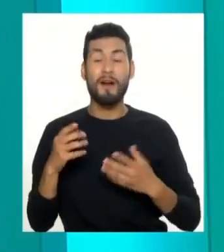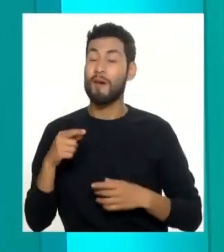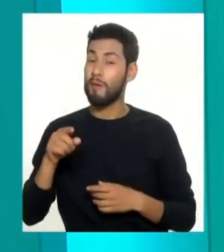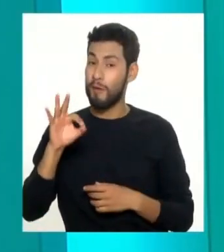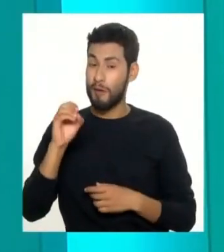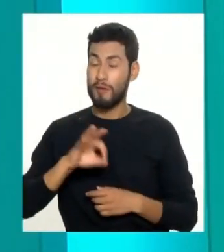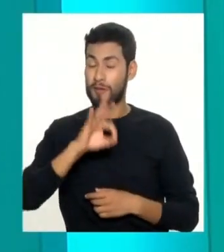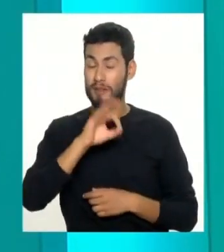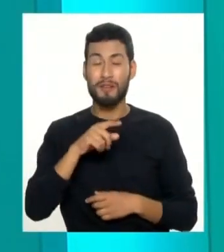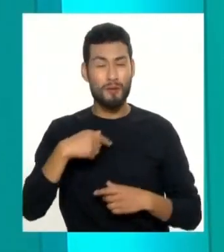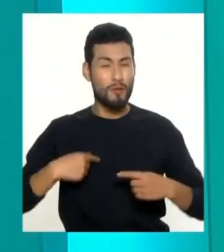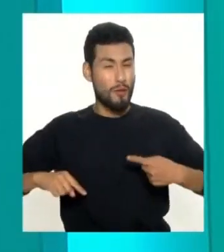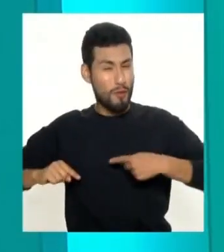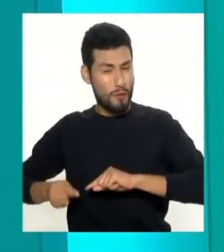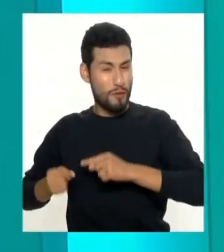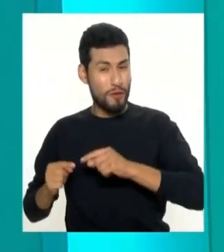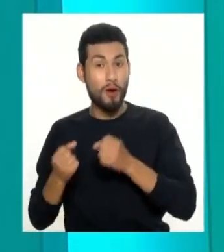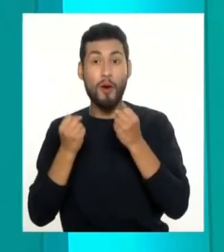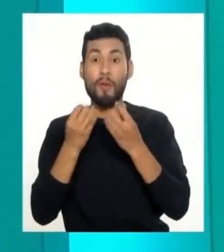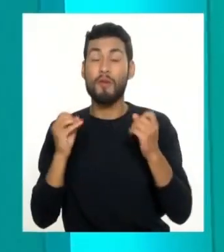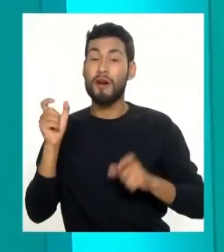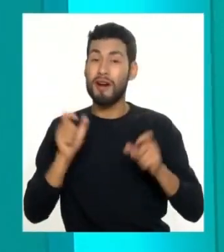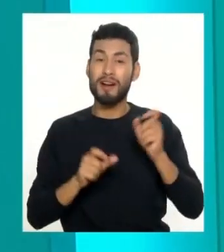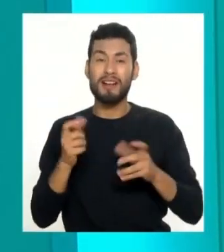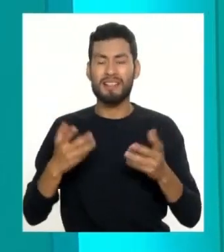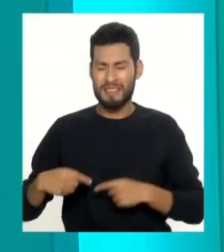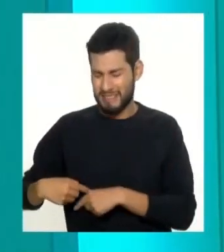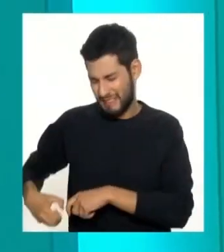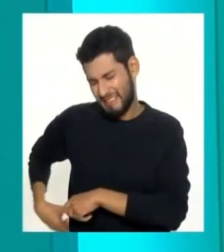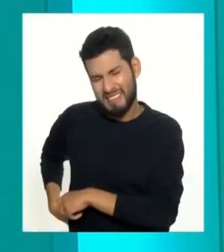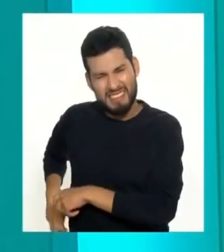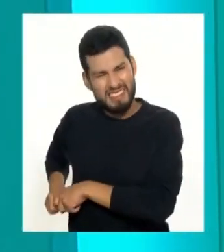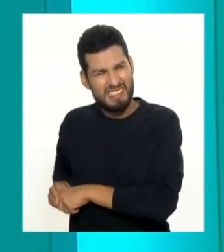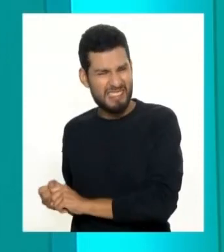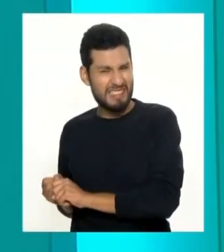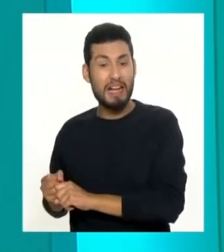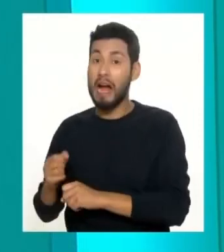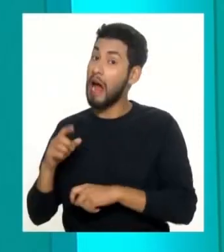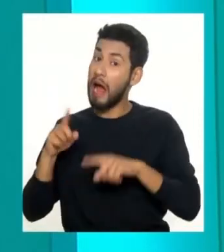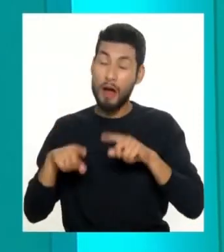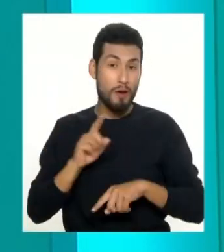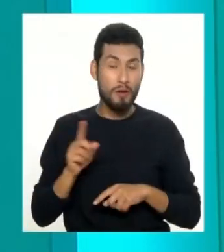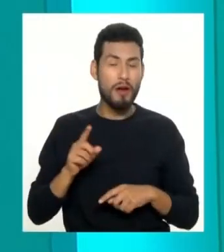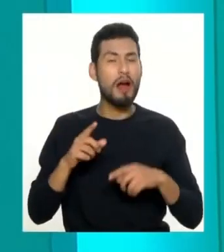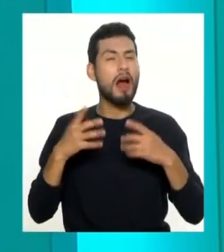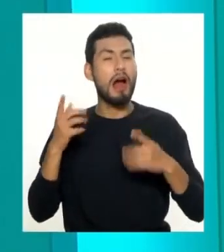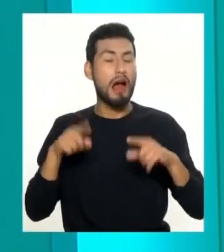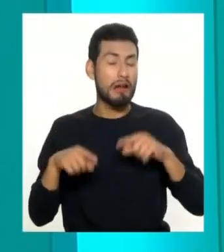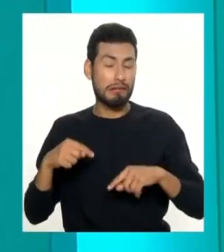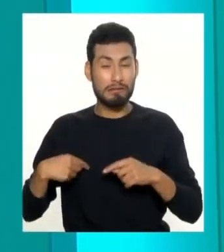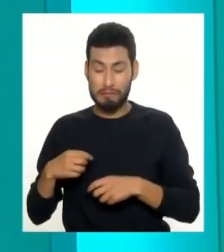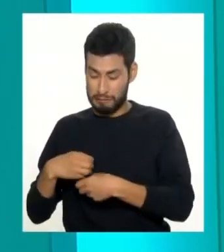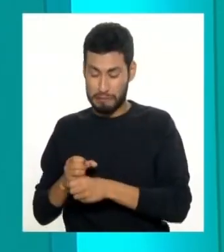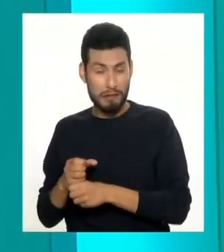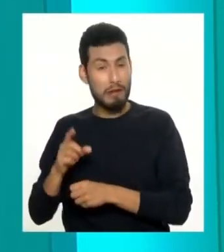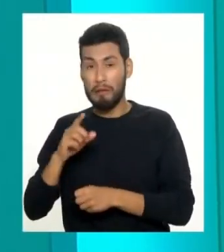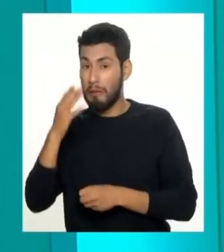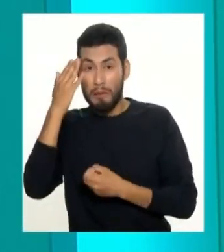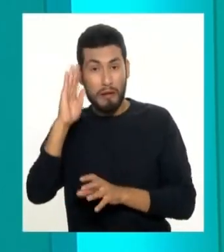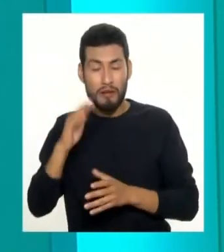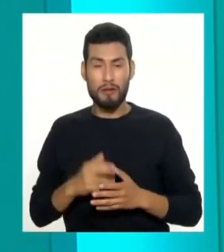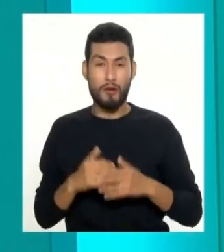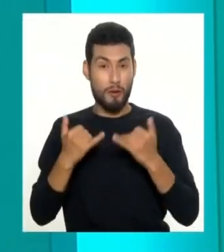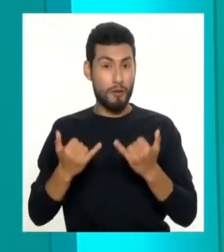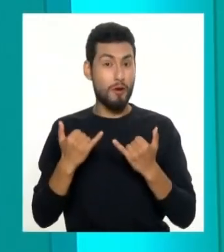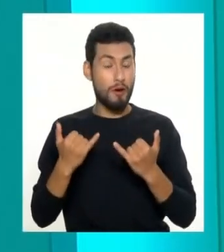tenido dolores en la espalda y muchos de ellos son hernias discales, algunas veces no. Uno también puede tener una hernia discal y no tener síntomas. Hoy